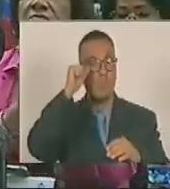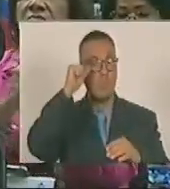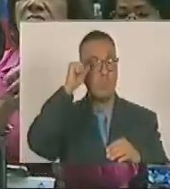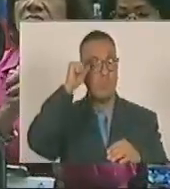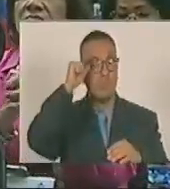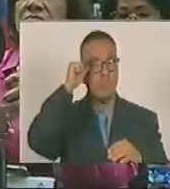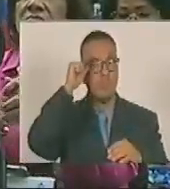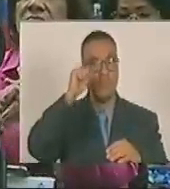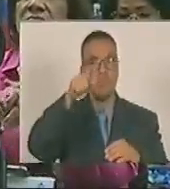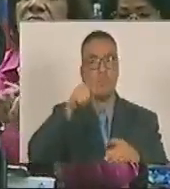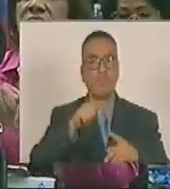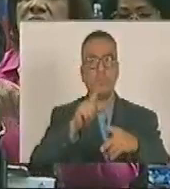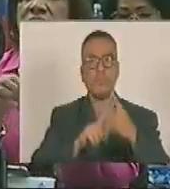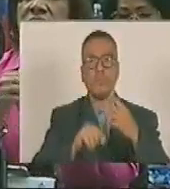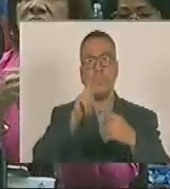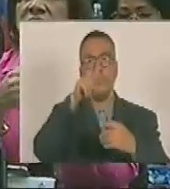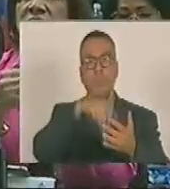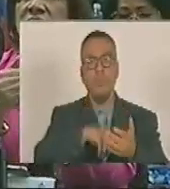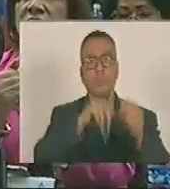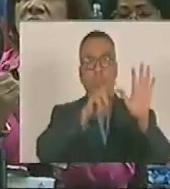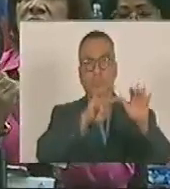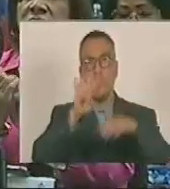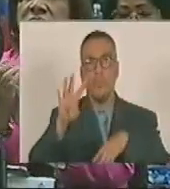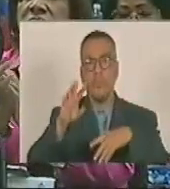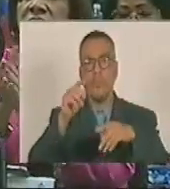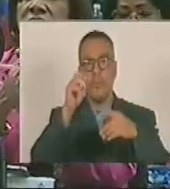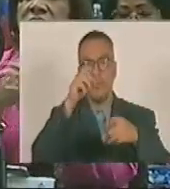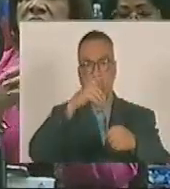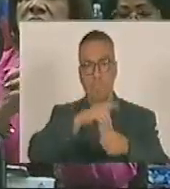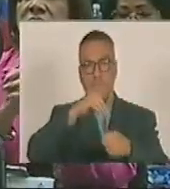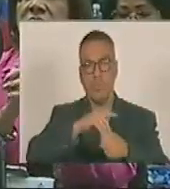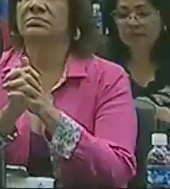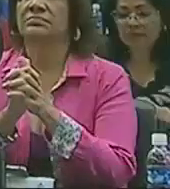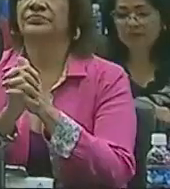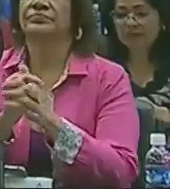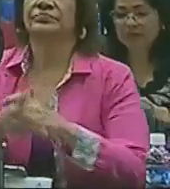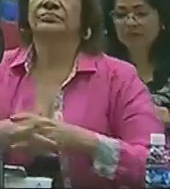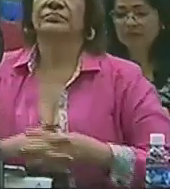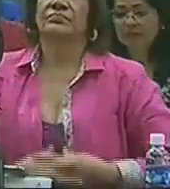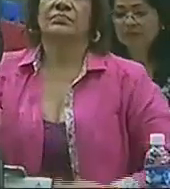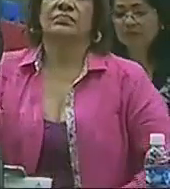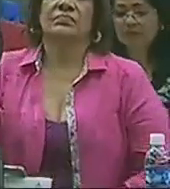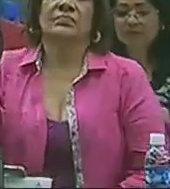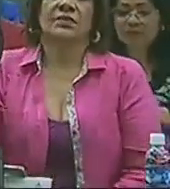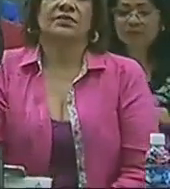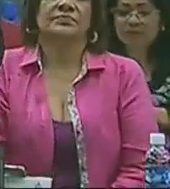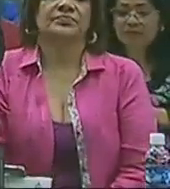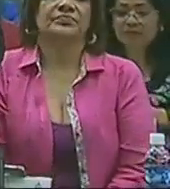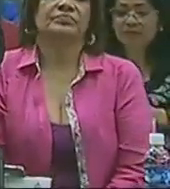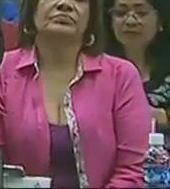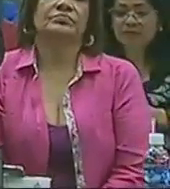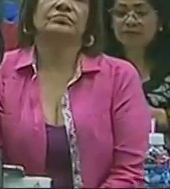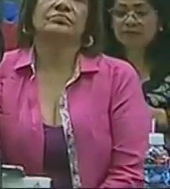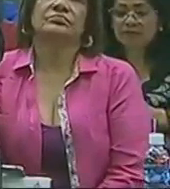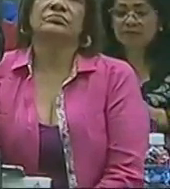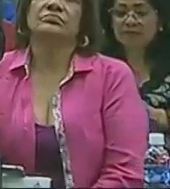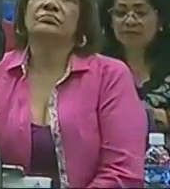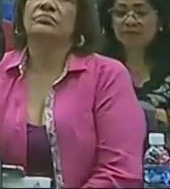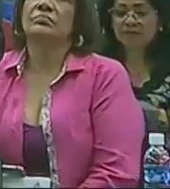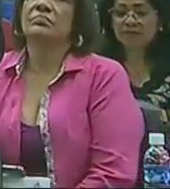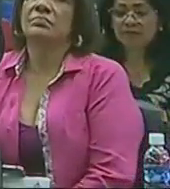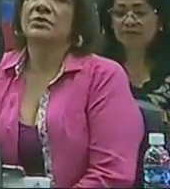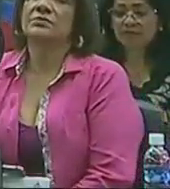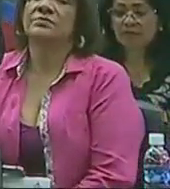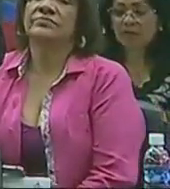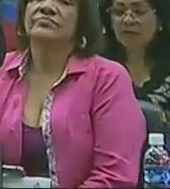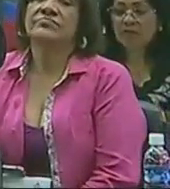y en el año 95, y este es el dato curioso, presidente, es uno de los países que ha derrotado la sanción, y